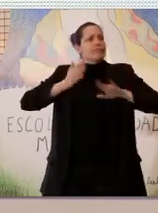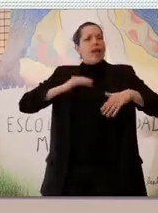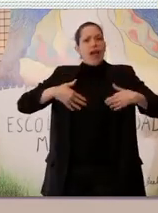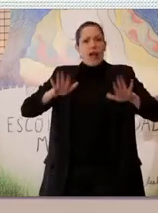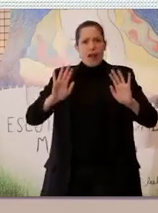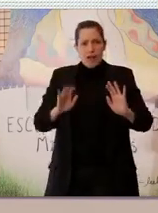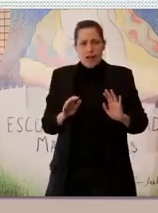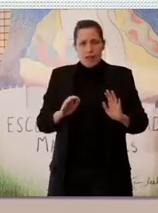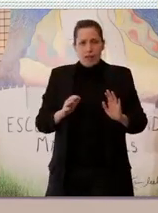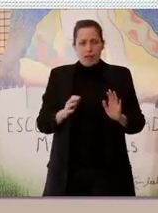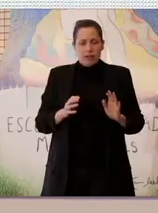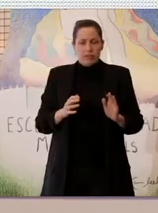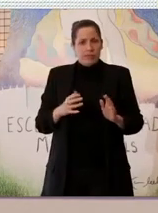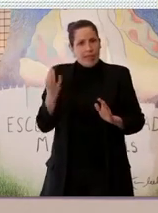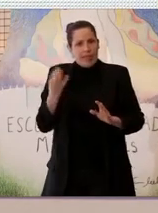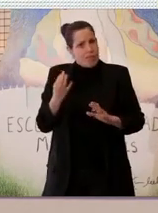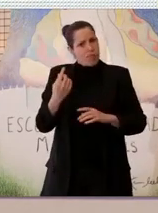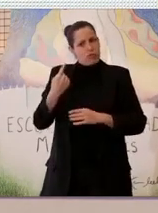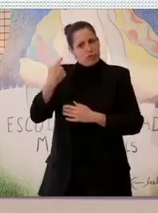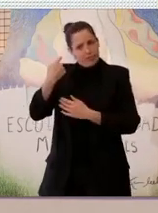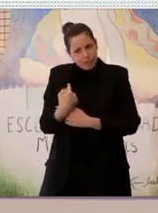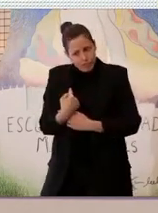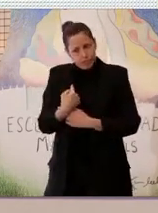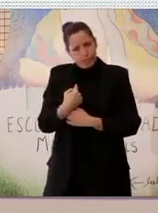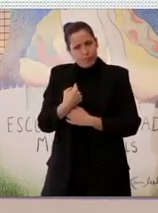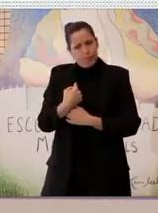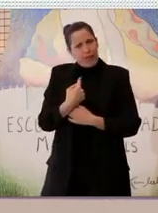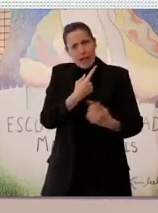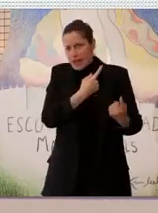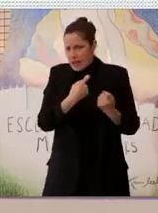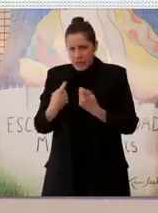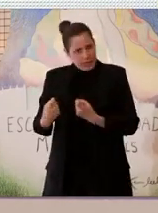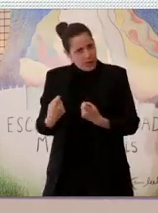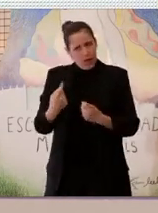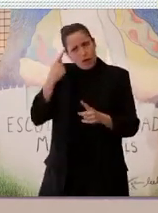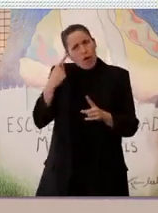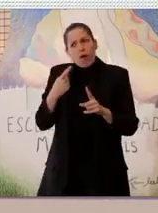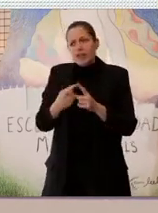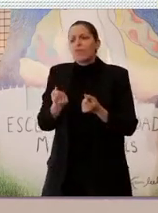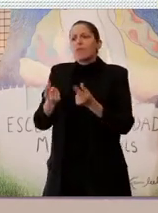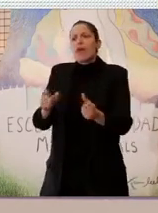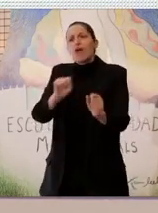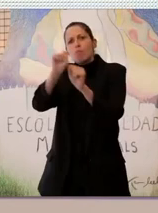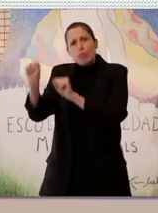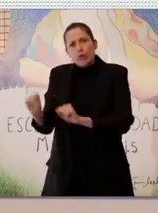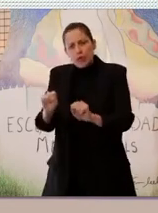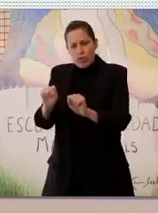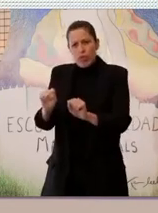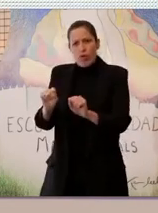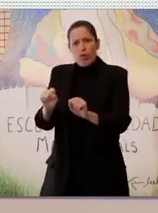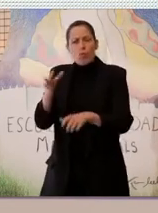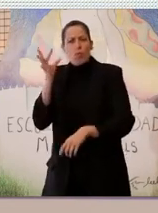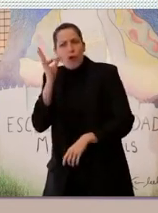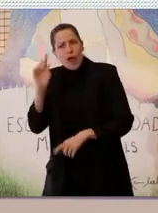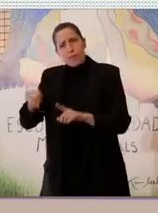además nos implican y que nos obligan necesariamente para proteger a las mujeres y a sus hijos e hijas. Por